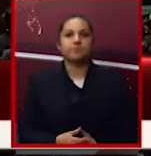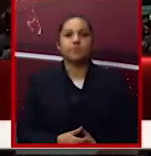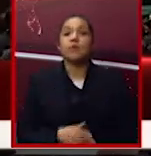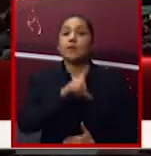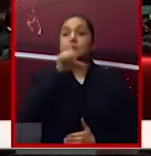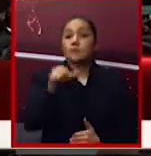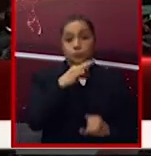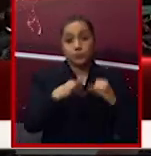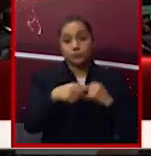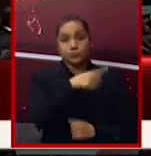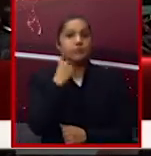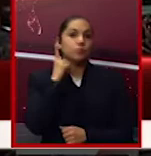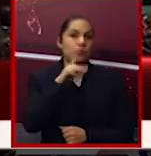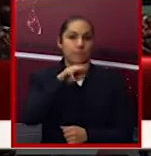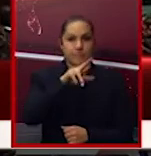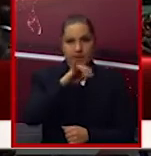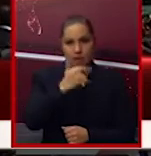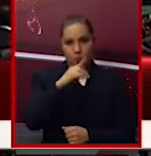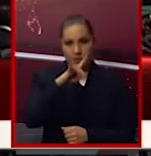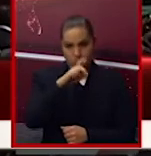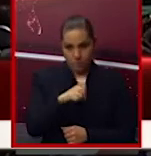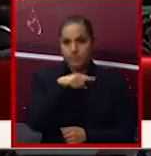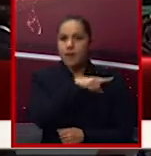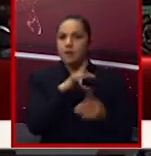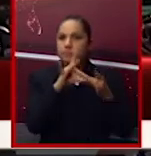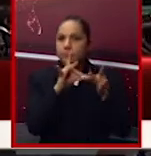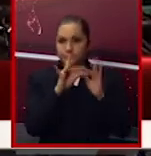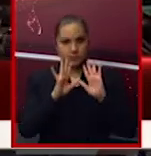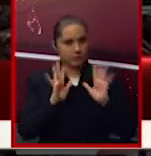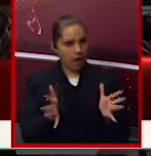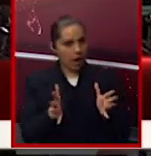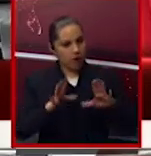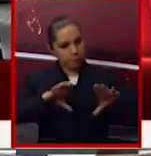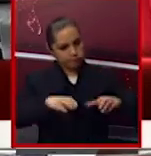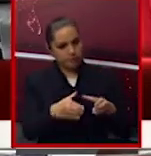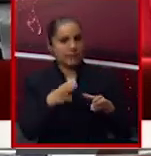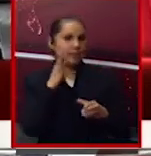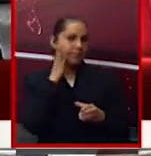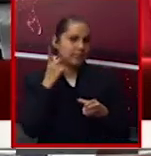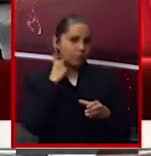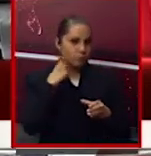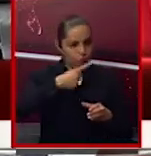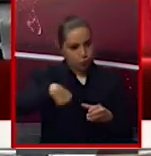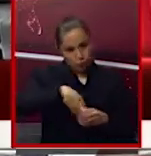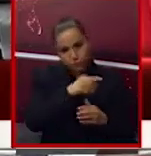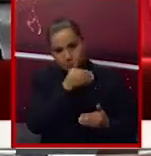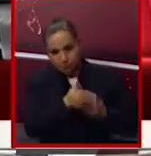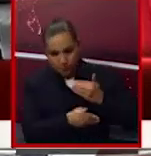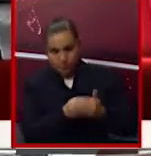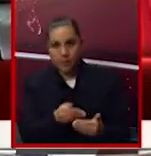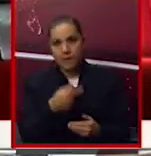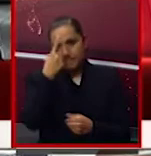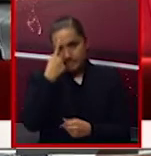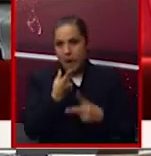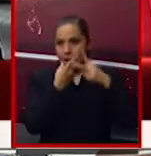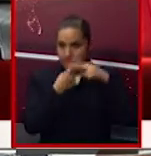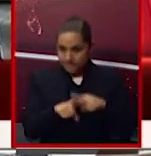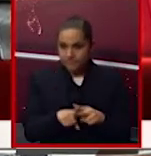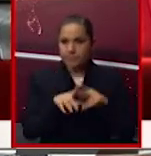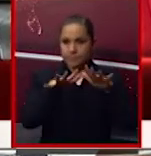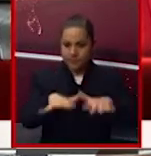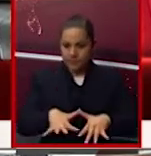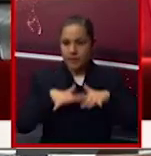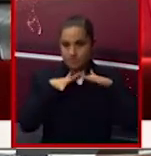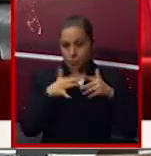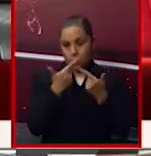Bueno, finalmente la diputada María Guadalupe Murguía Gutiérrez declaró instalada legalmente la Cámara, el Congreso de la Unión, para iniciar sus trabajos del periodo ordinario